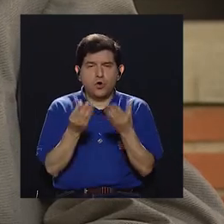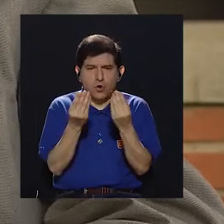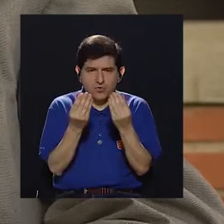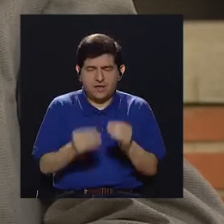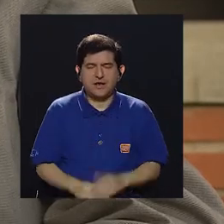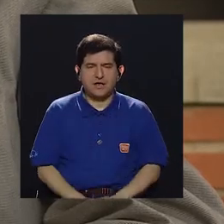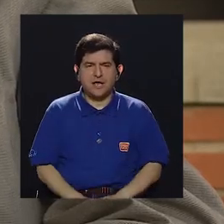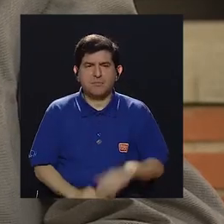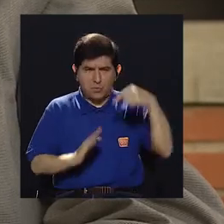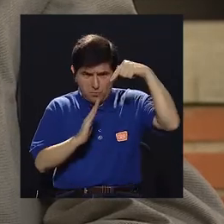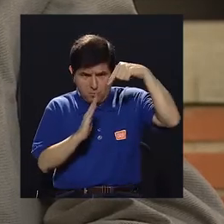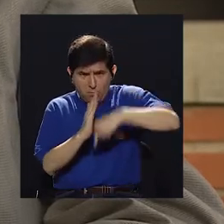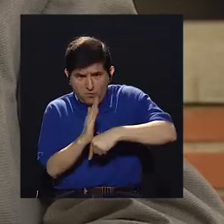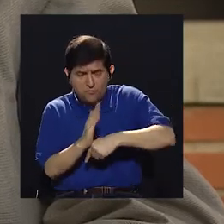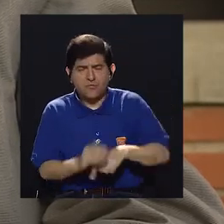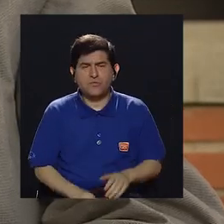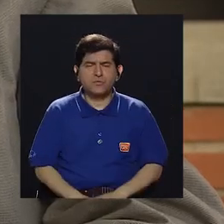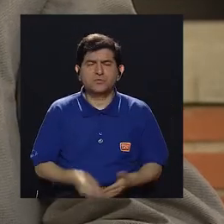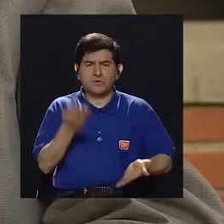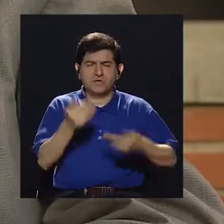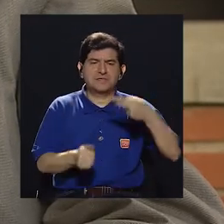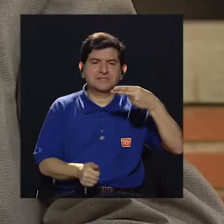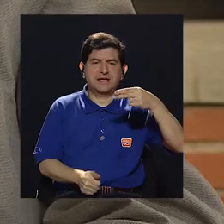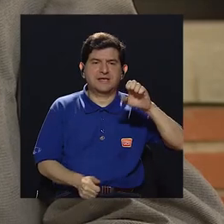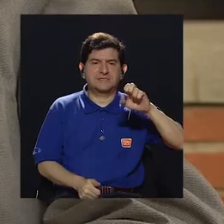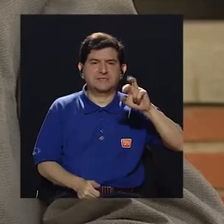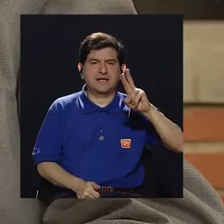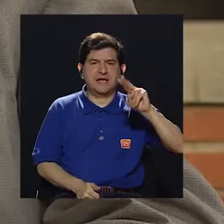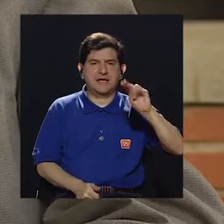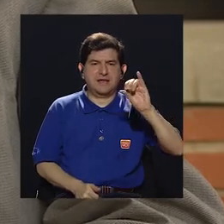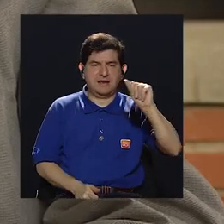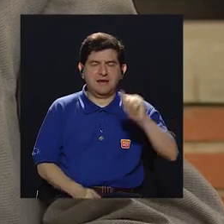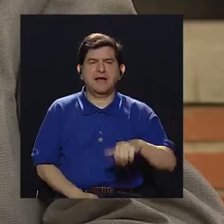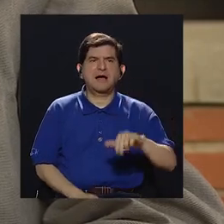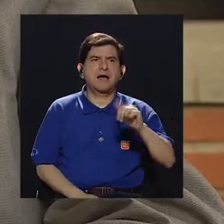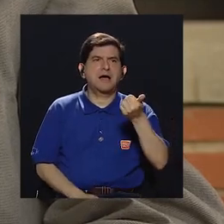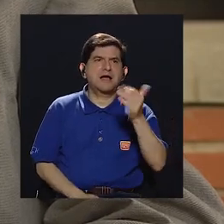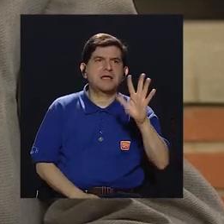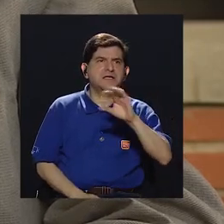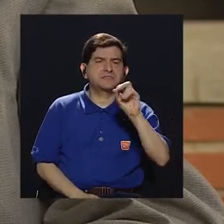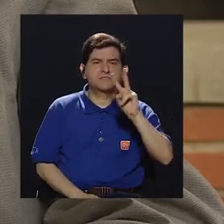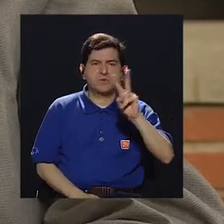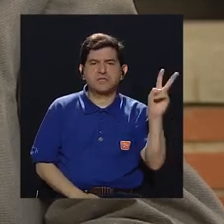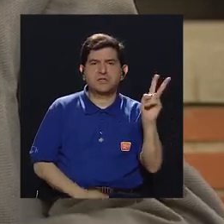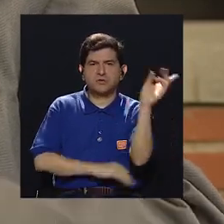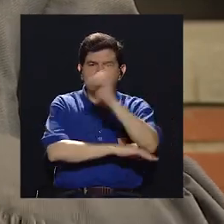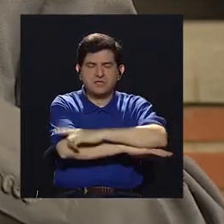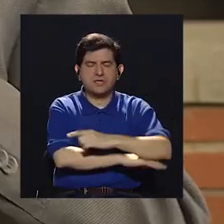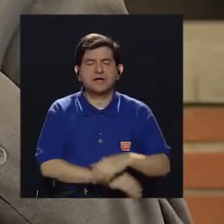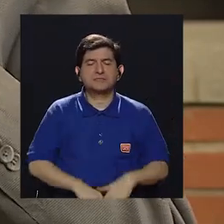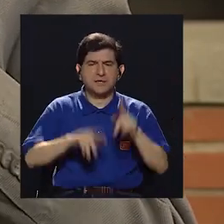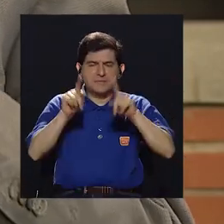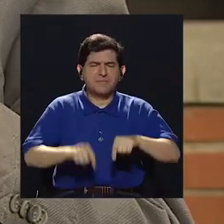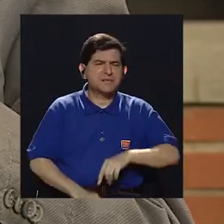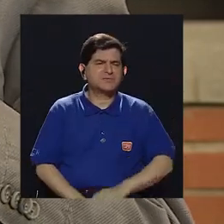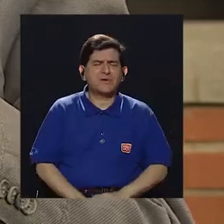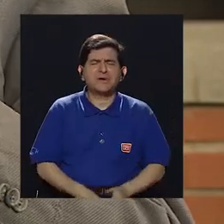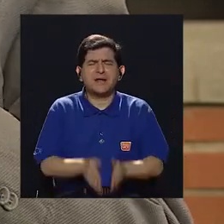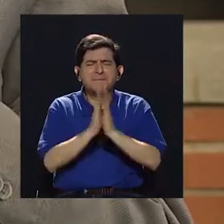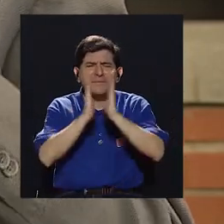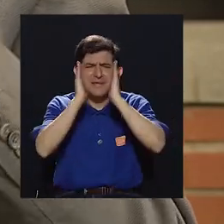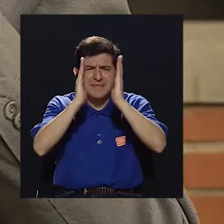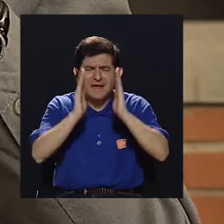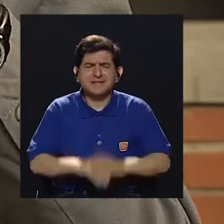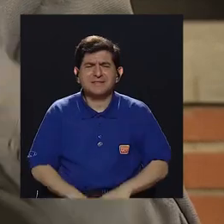del nervio por una ciática severa, por ejemplo, por una hernia discal, generalmente usted los ve a los 15, 22 días. ¿Por qué? Porque son policonsultantes del